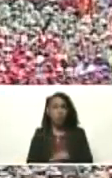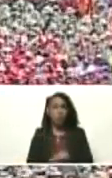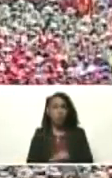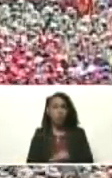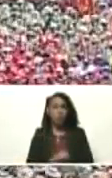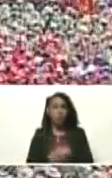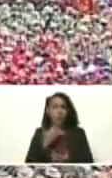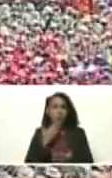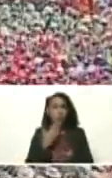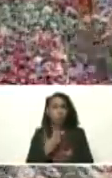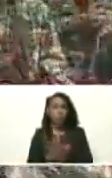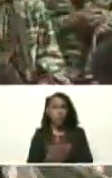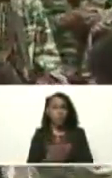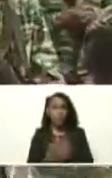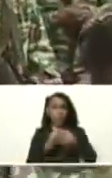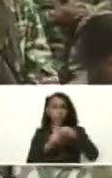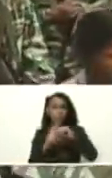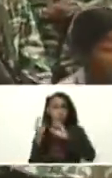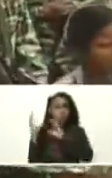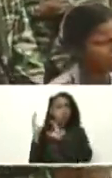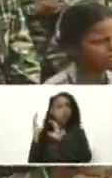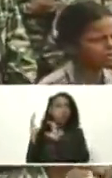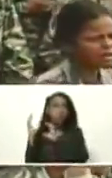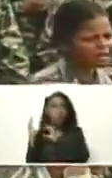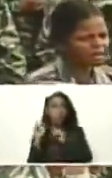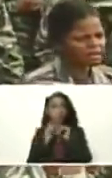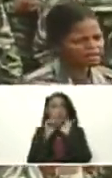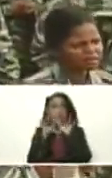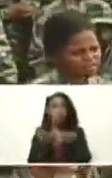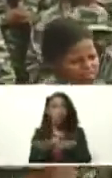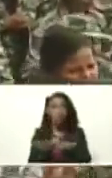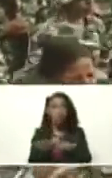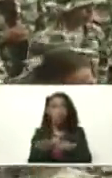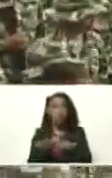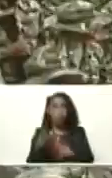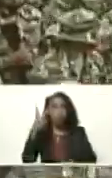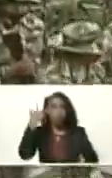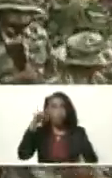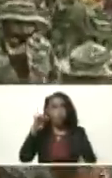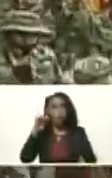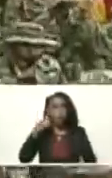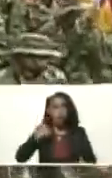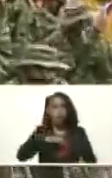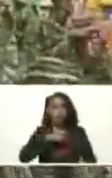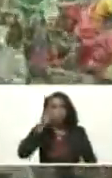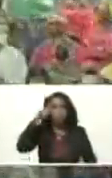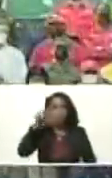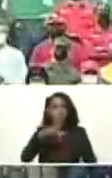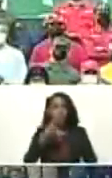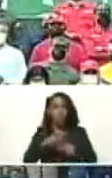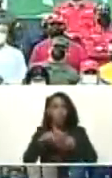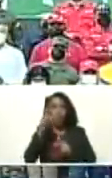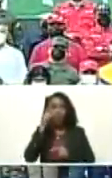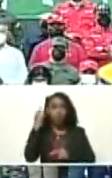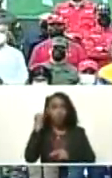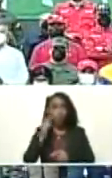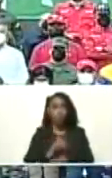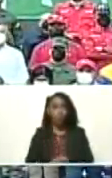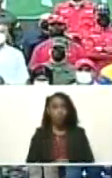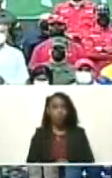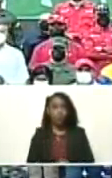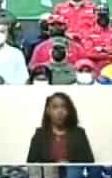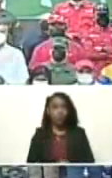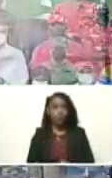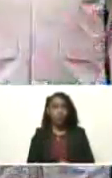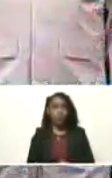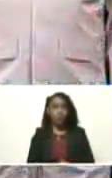Pido al Nazareno sus bendiciones para nuestro pueblo, para nuestros niños, nuestras niñas, para nuestra juventud.